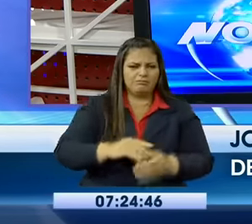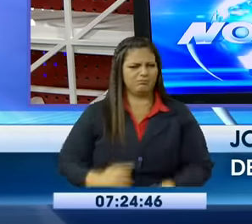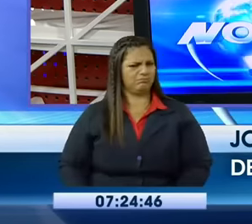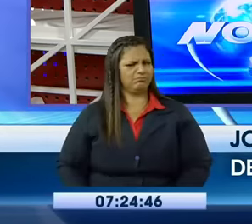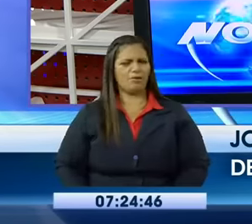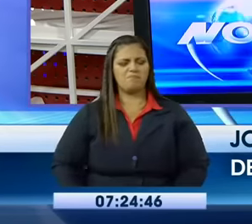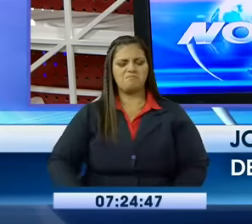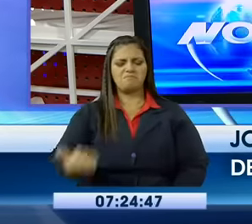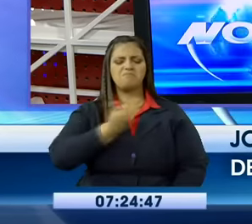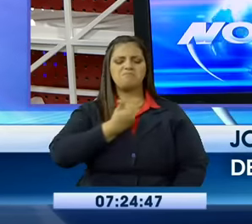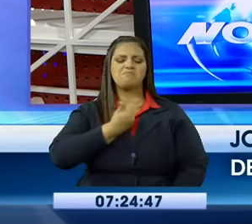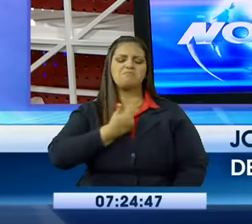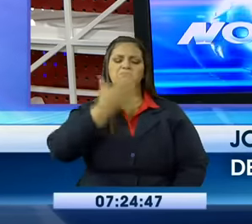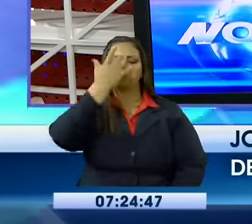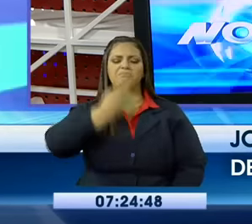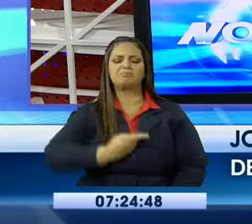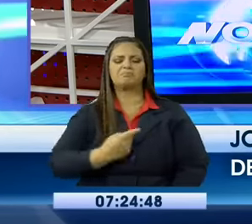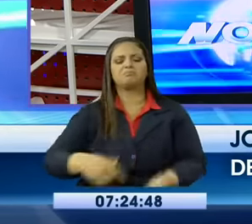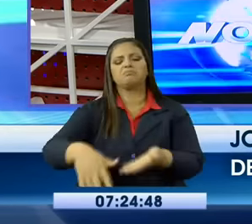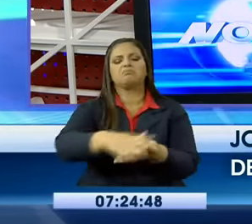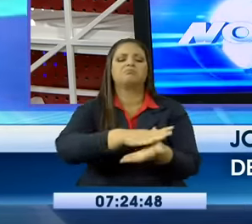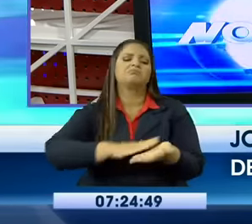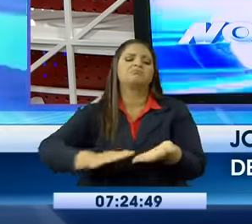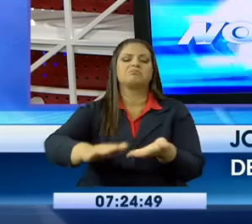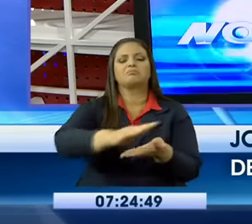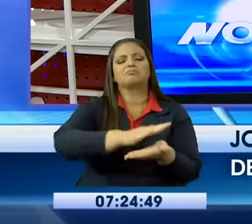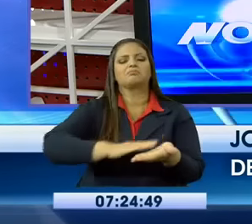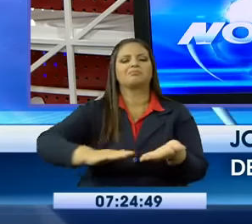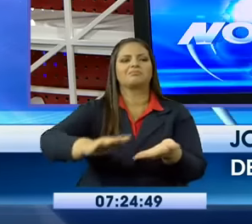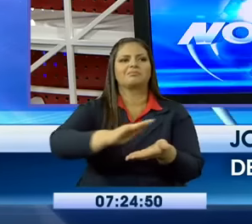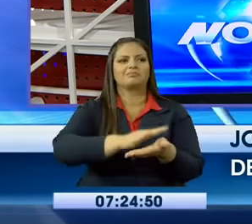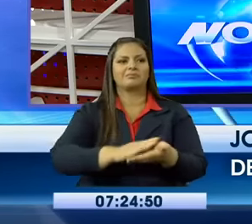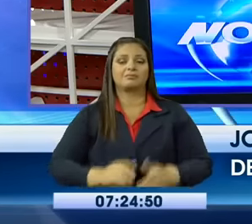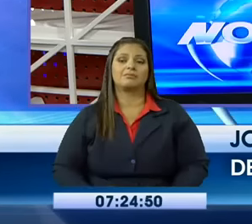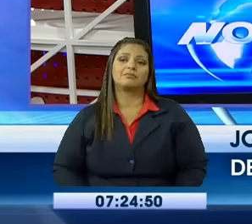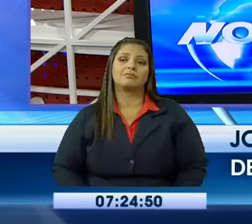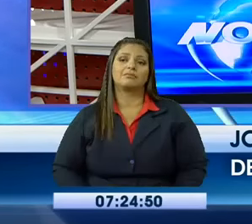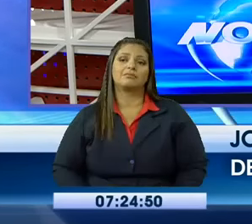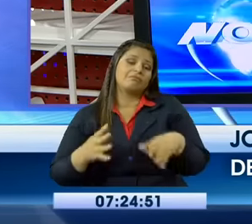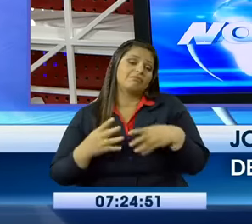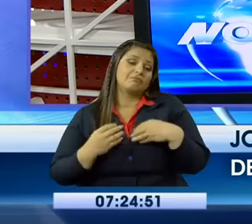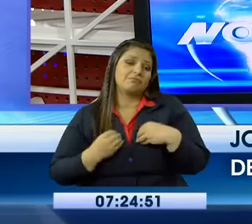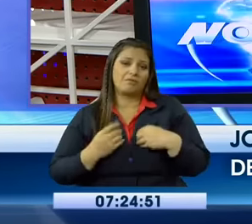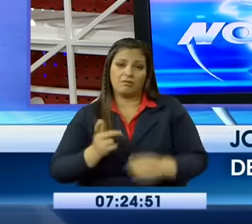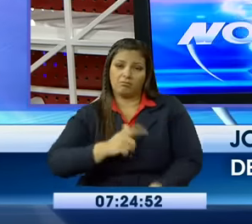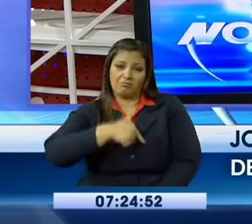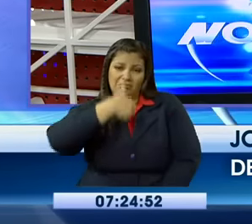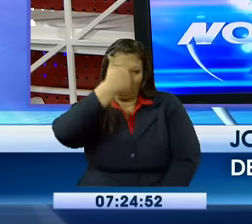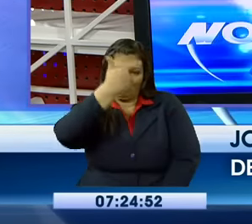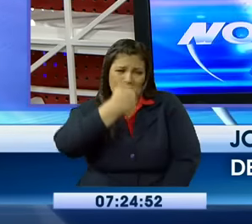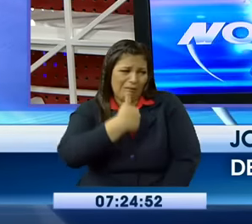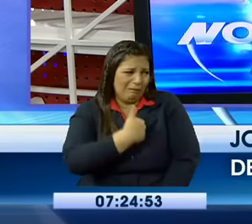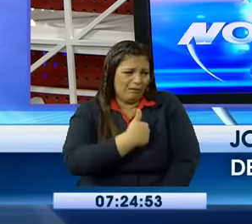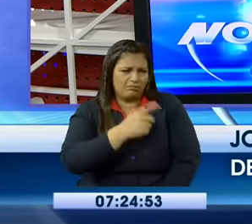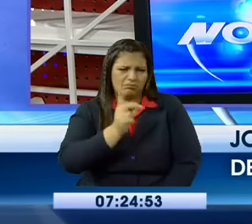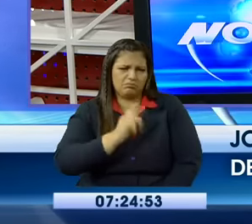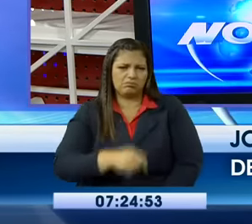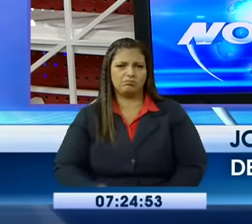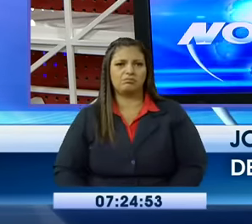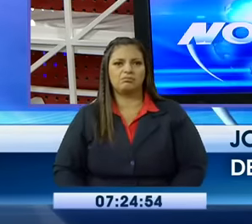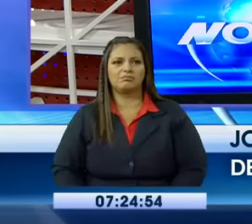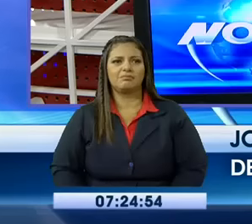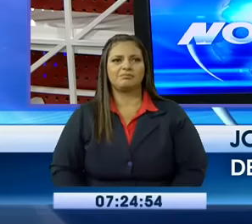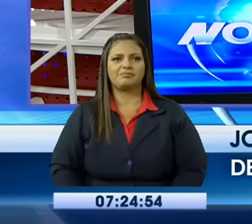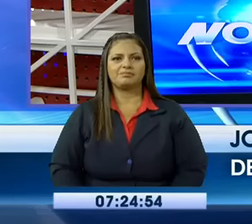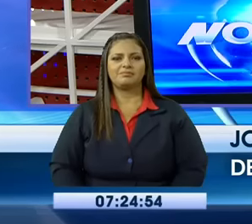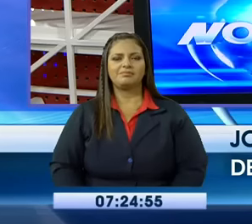está un paso adelante. Por favor, para que no me mande. Perfecto. Pero hago las cosas, las hago. Yo no tengo vergüenza. Las hago. O sea, no lo mandan, pero